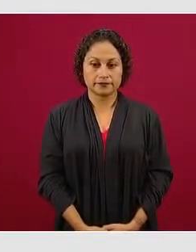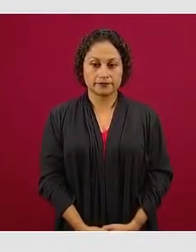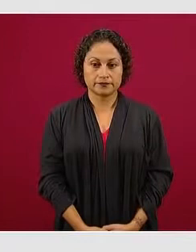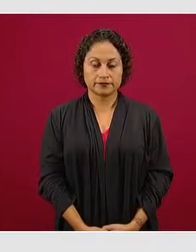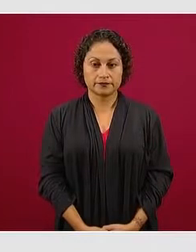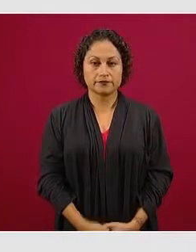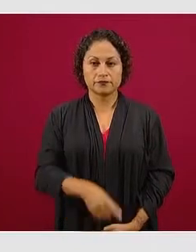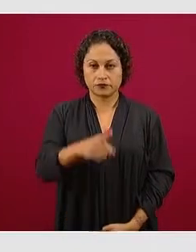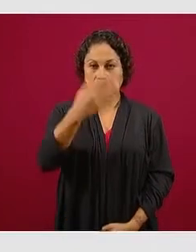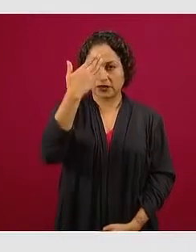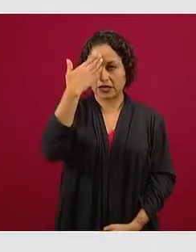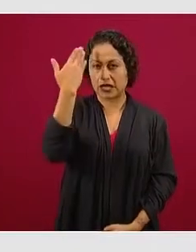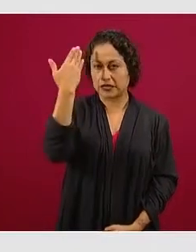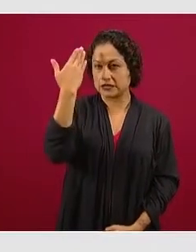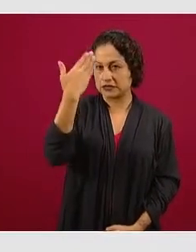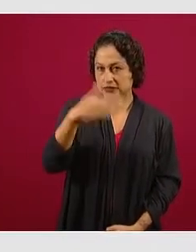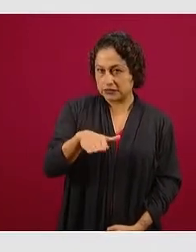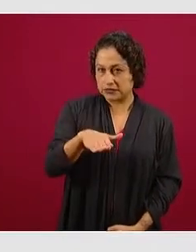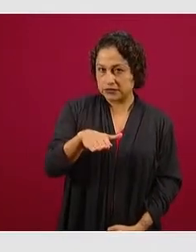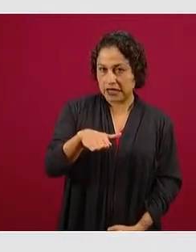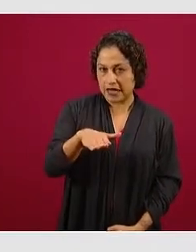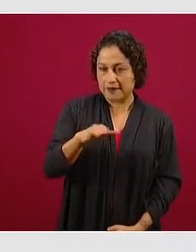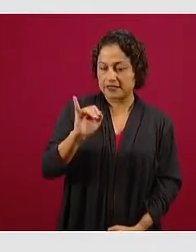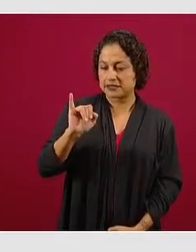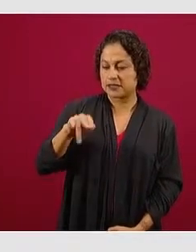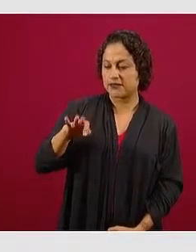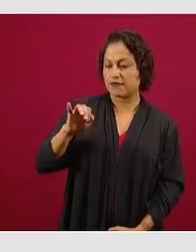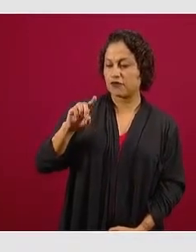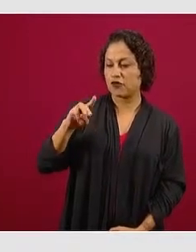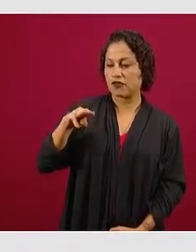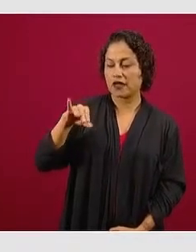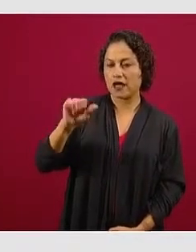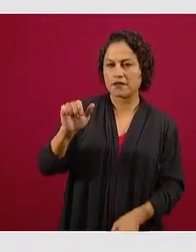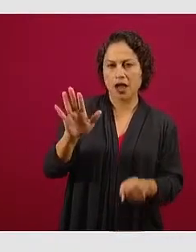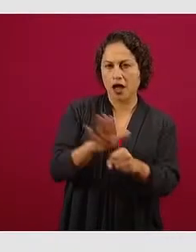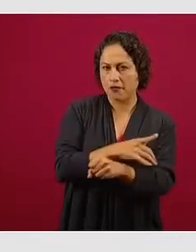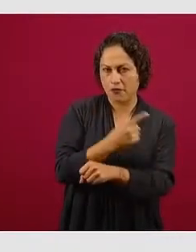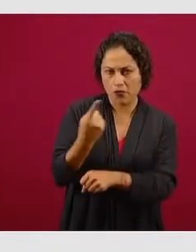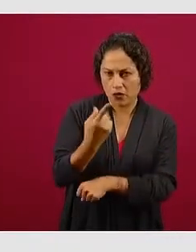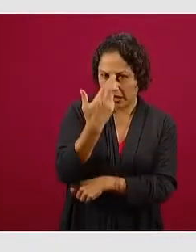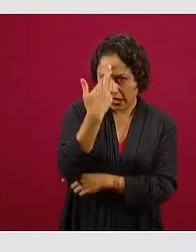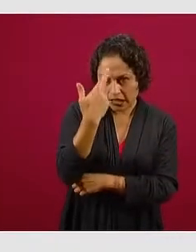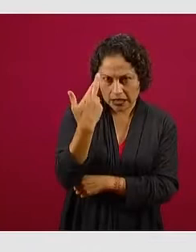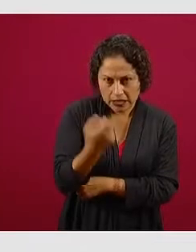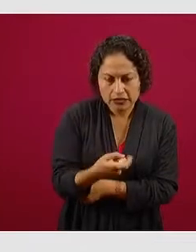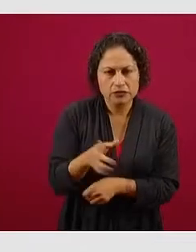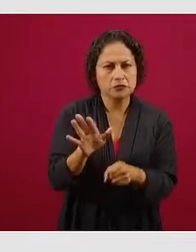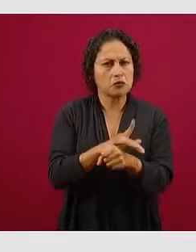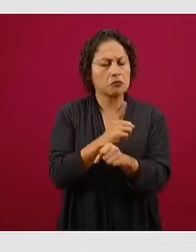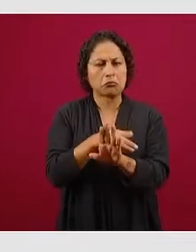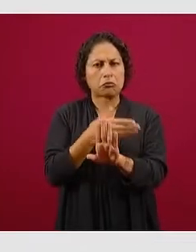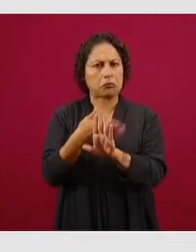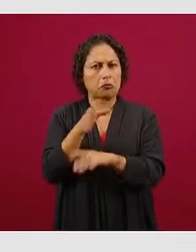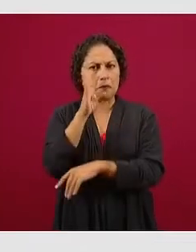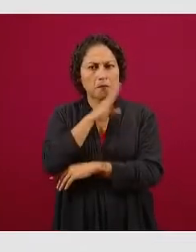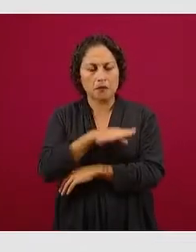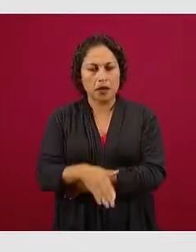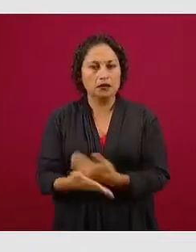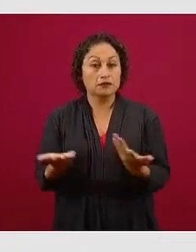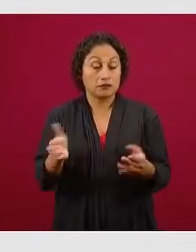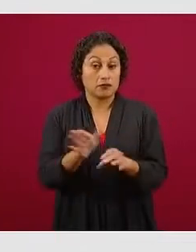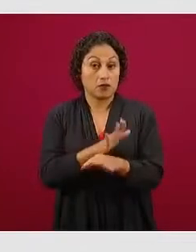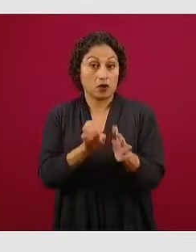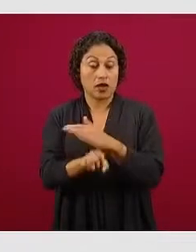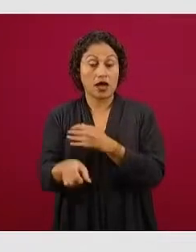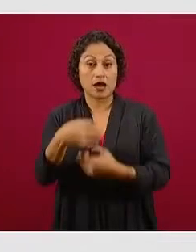Ya conoces el por qué es importante saber de la infodemia, su objetivo y afectaciones, así como la gravedad de propagar noticias falsas,